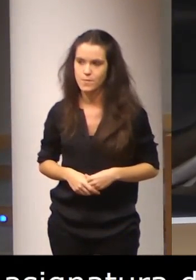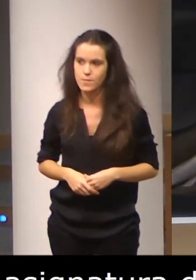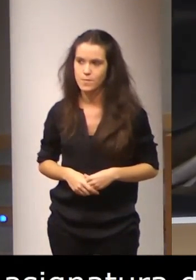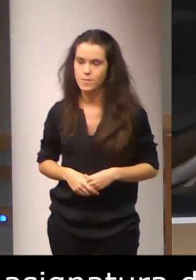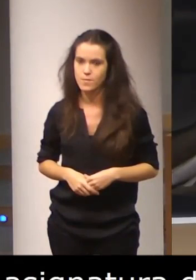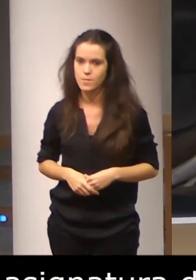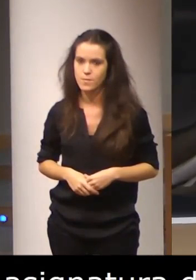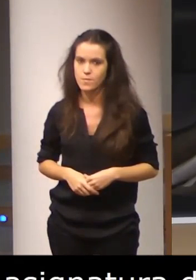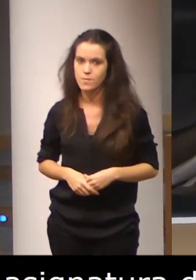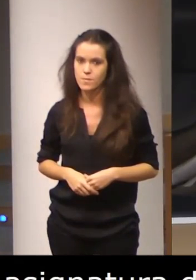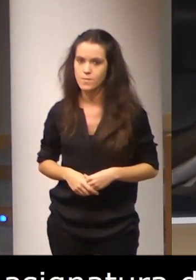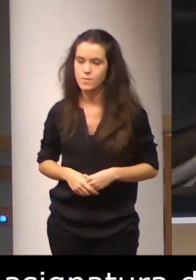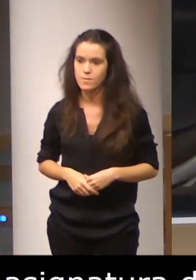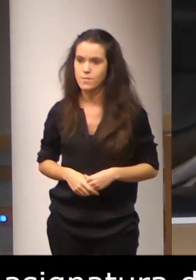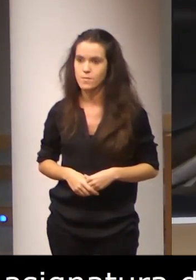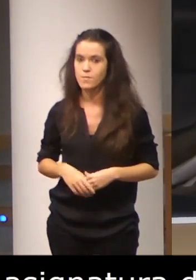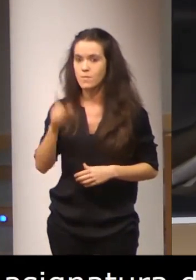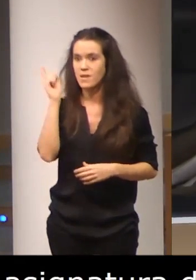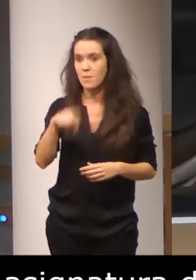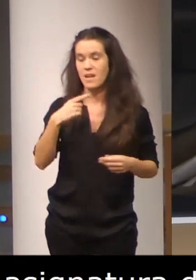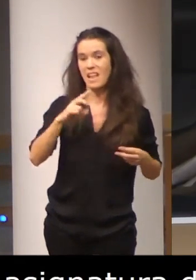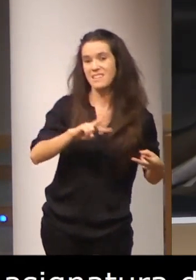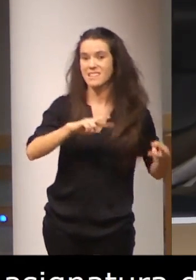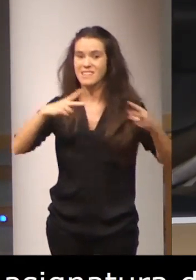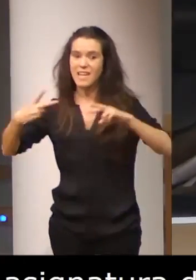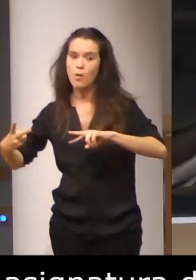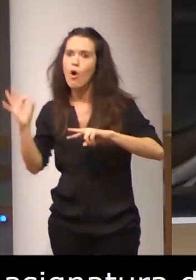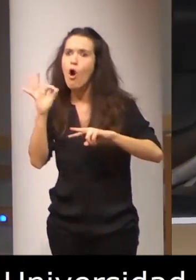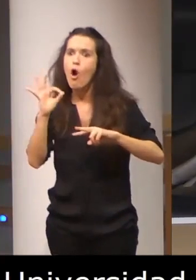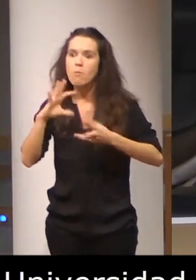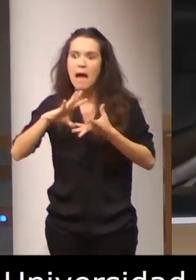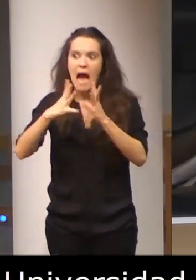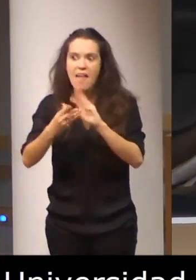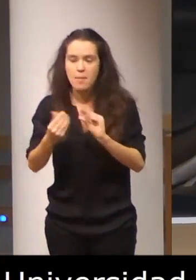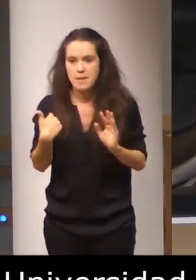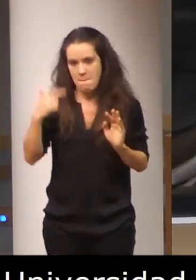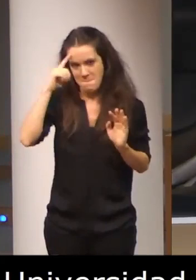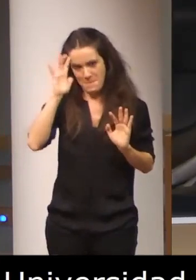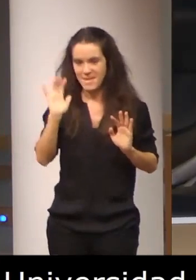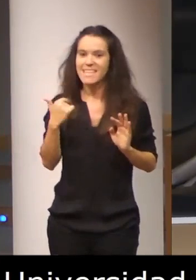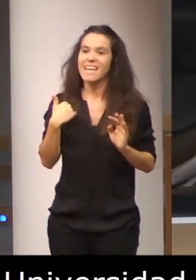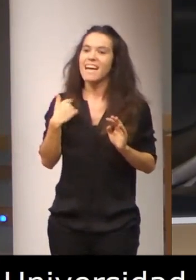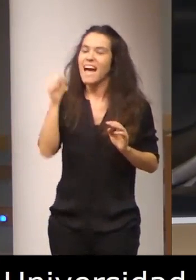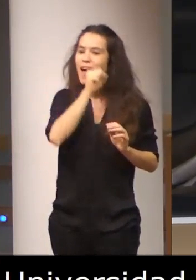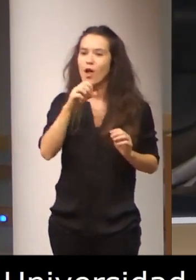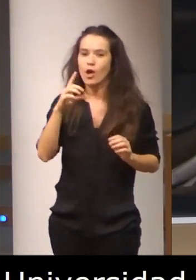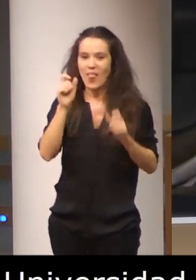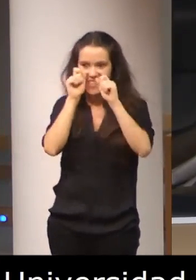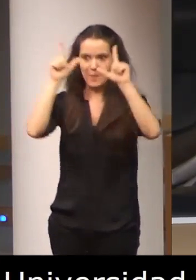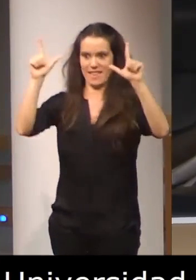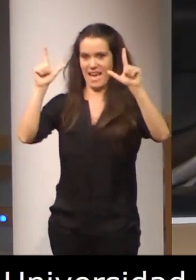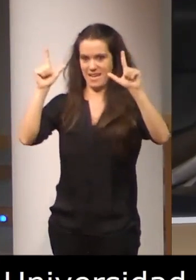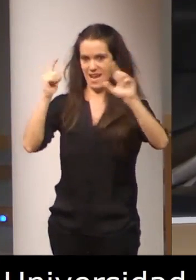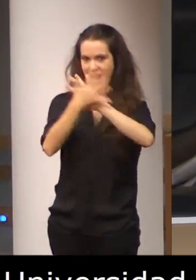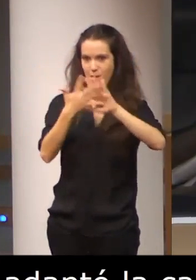tradujo a la lengua, o adaptó, entiendo que en este caso se debe decir, la canción Despertar a la lengua de signos española, por lo que fue premiada por